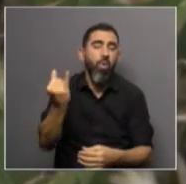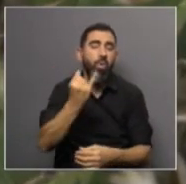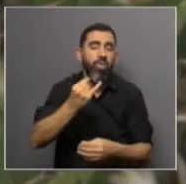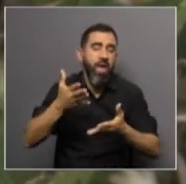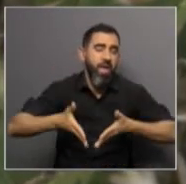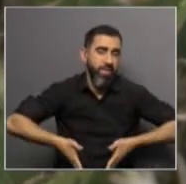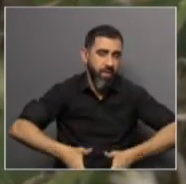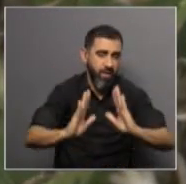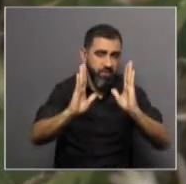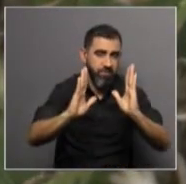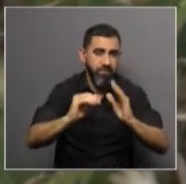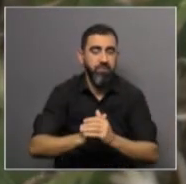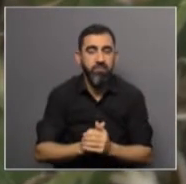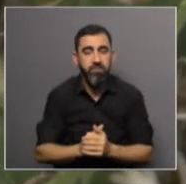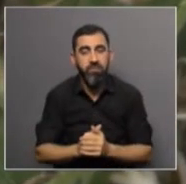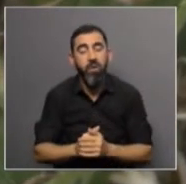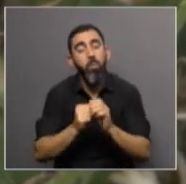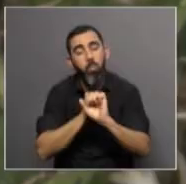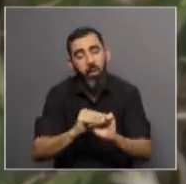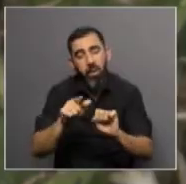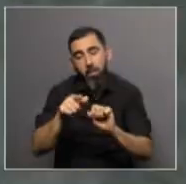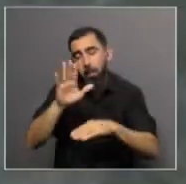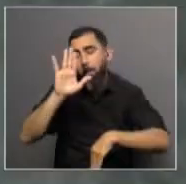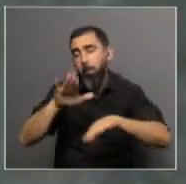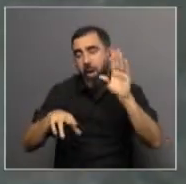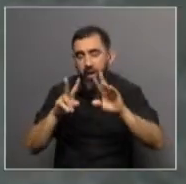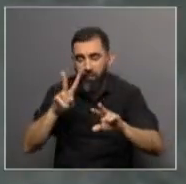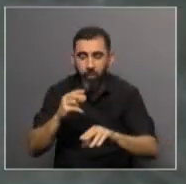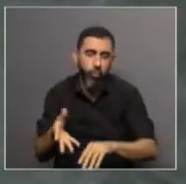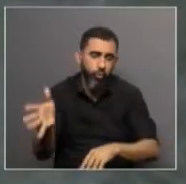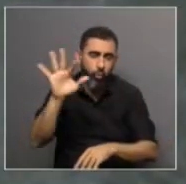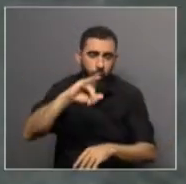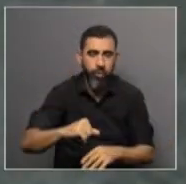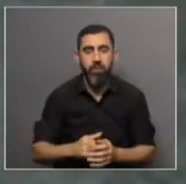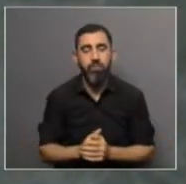vida. Son las arañas quizá que más vemos en lo cotidiano.